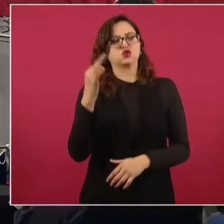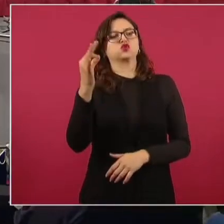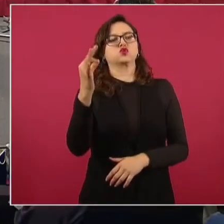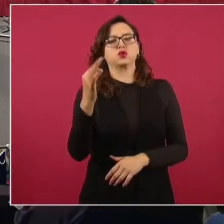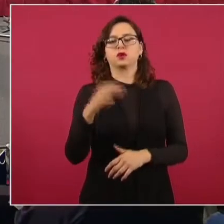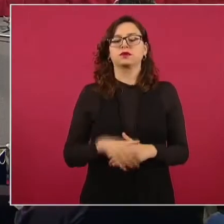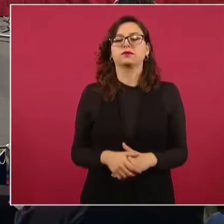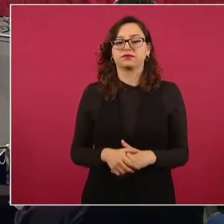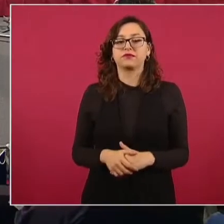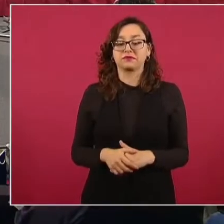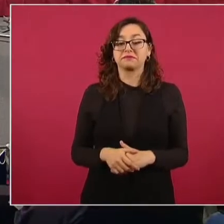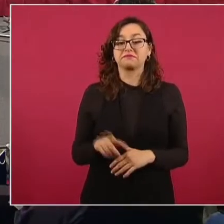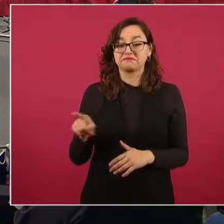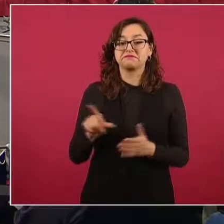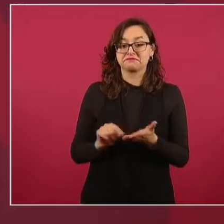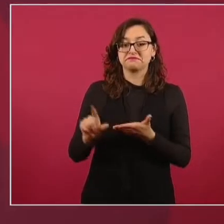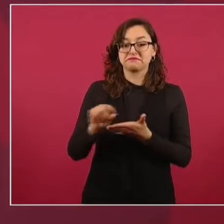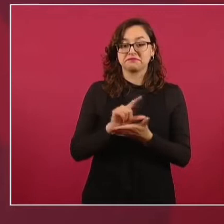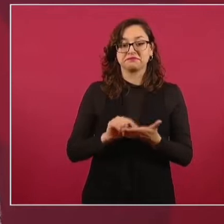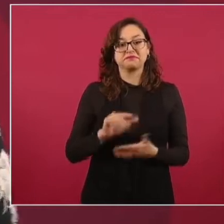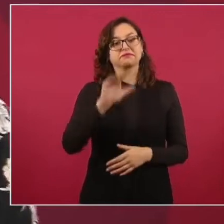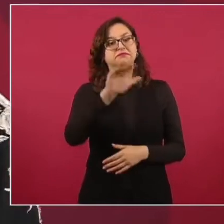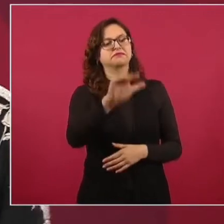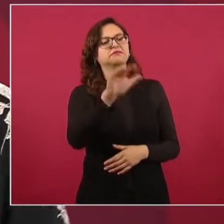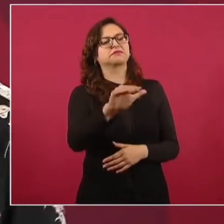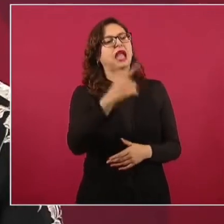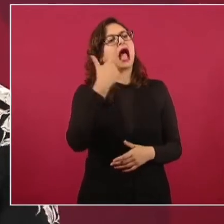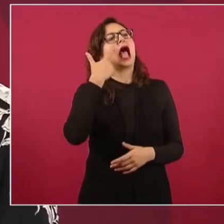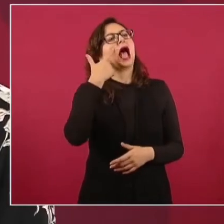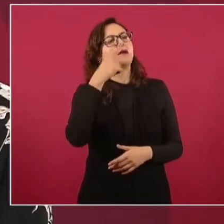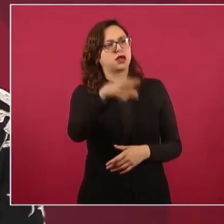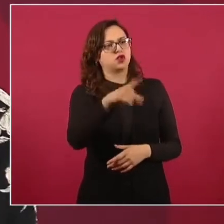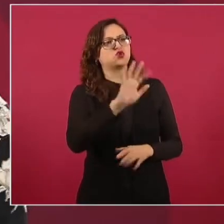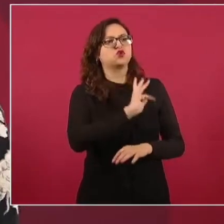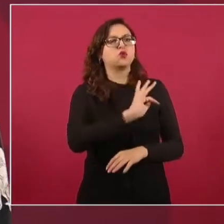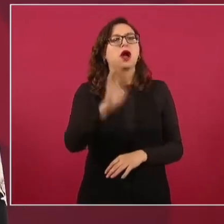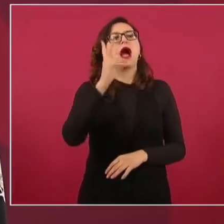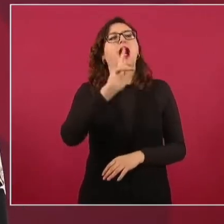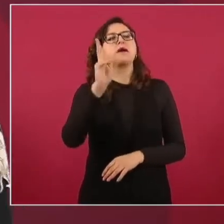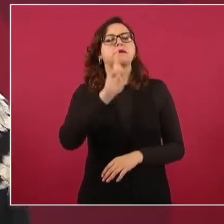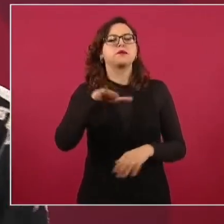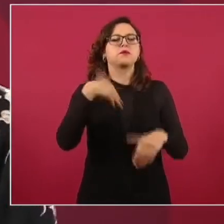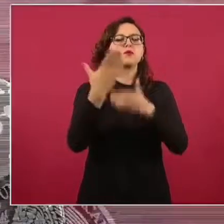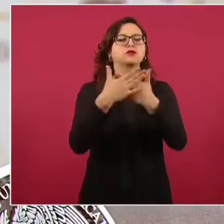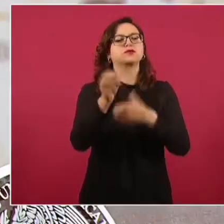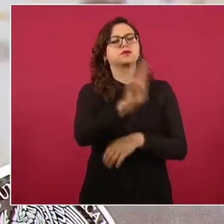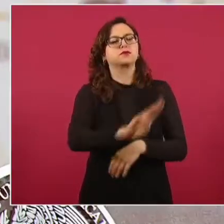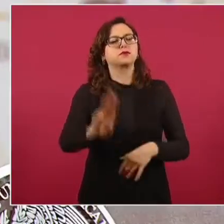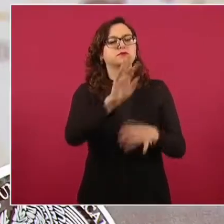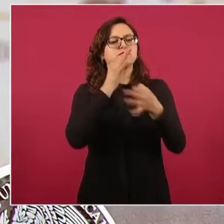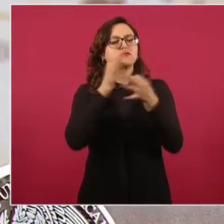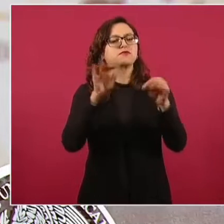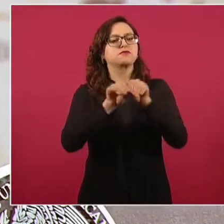Nos publicó por medio de Twitter: oye, Liz Vilchis, ahí te va una para el ¿Quién es quién en las mentiras? La primera gráfica